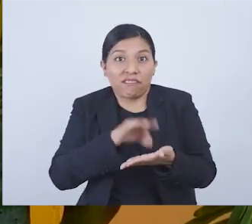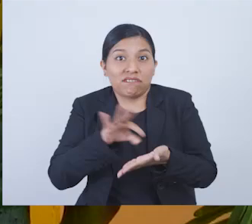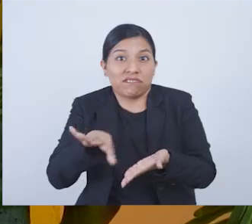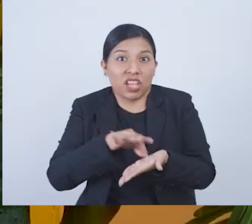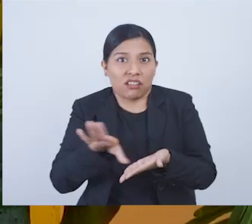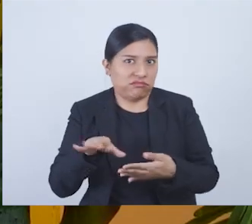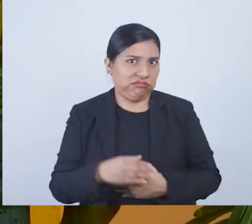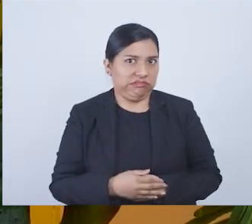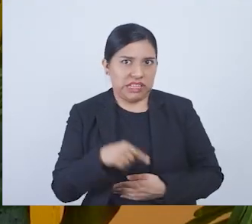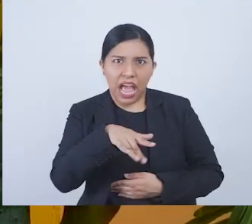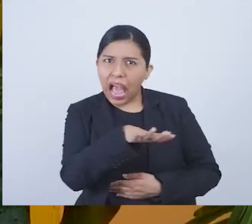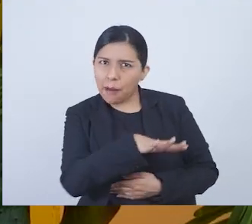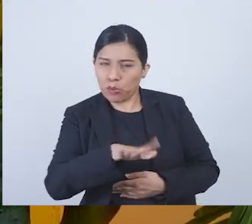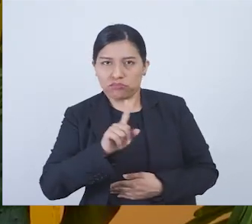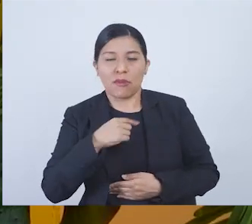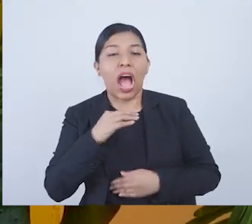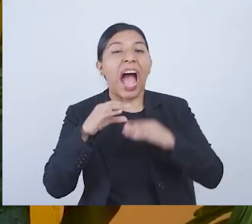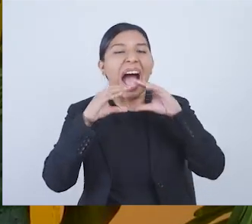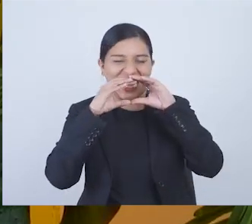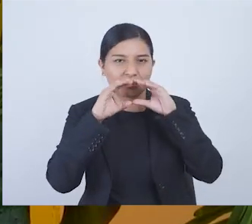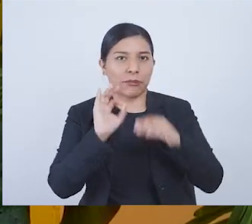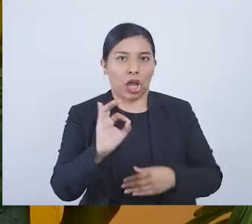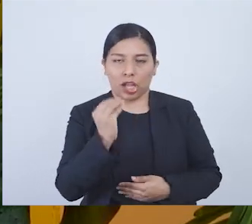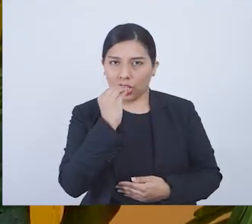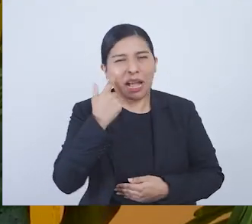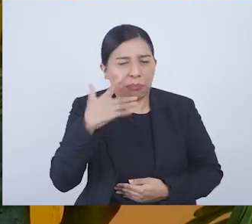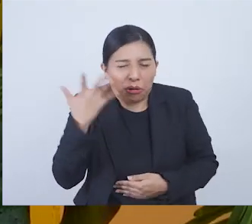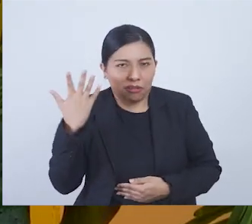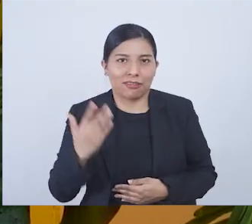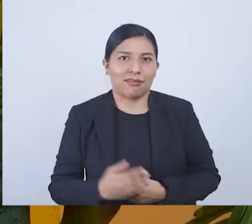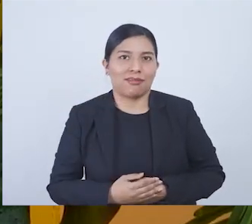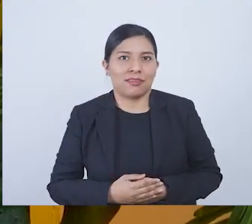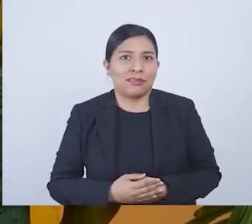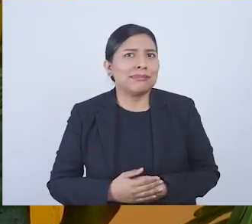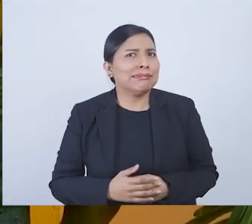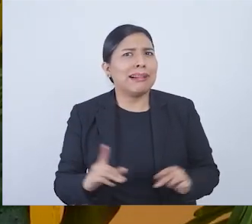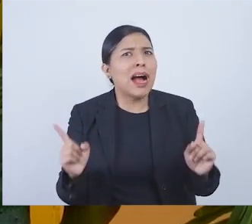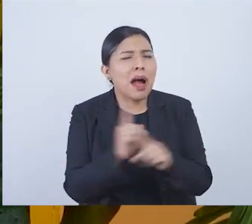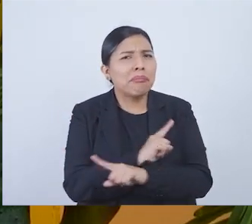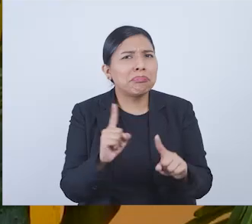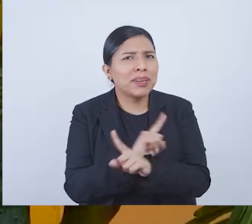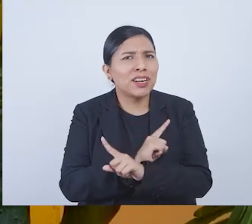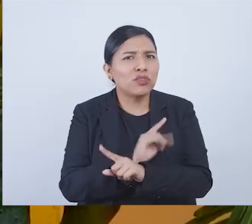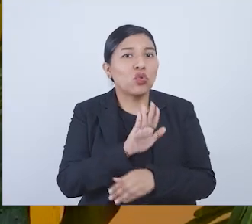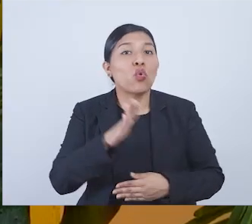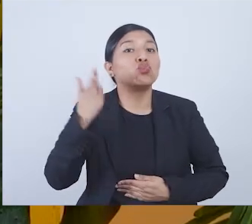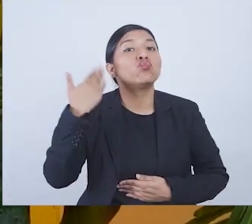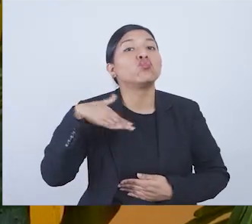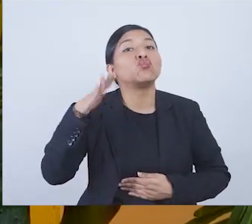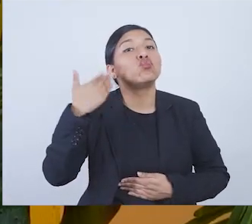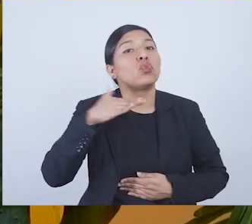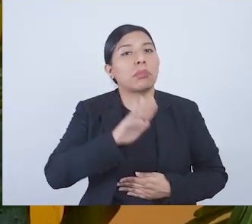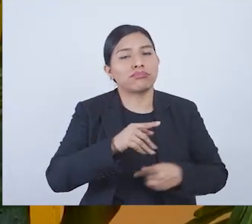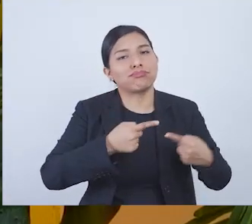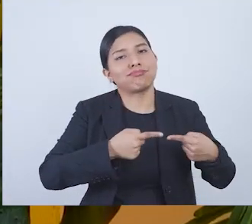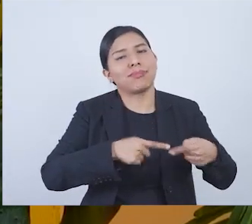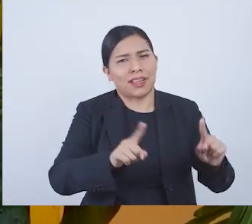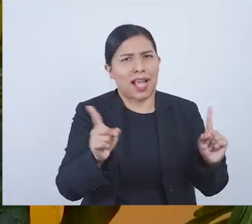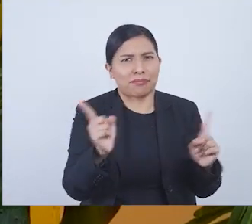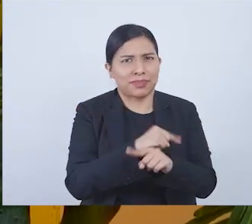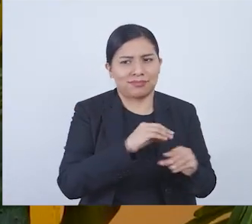es del campo, voy a comer hamburguesas, por ejemplo. Y eso repercutió pues grandemente en la epidemiología